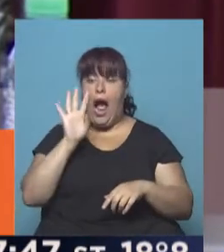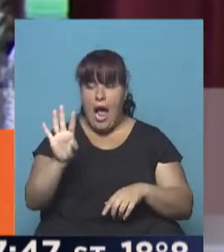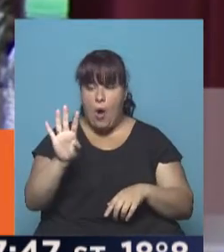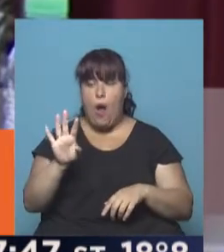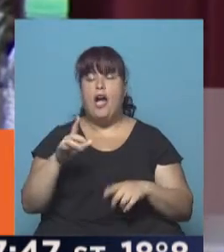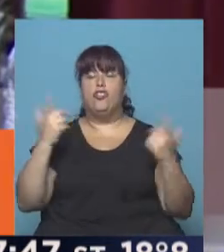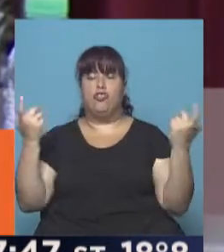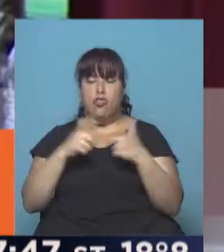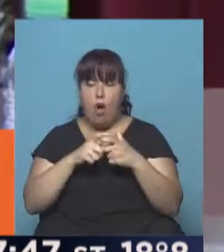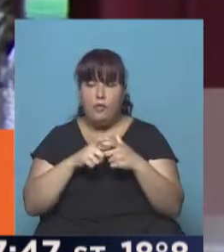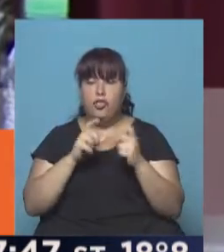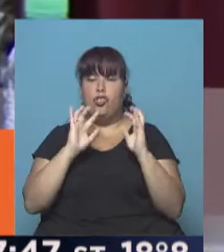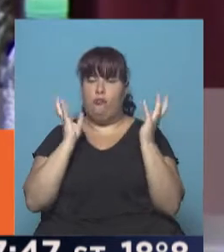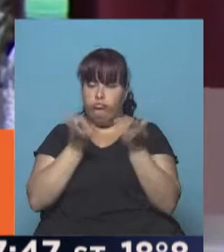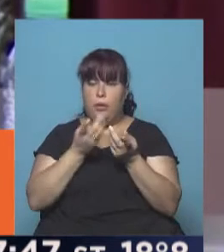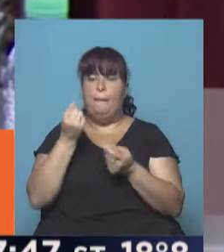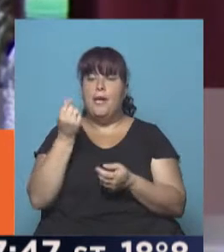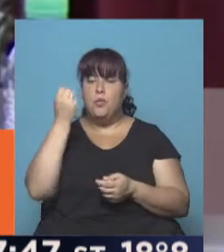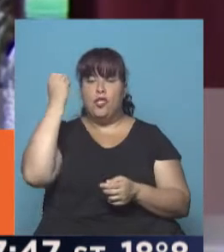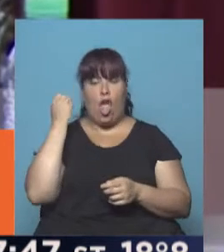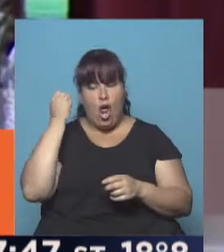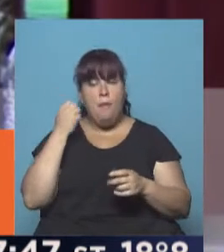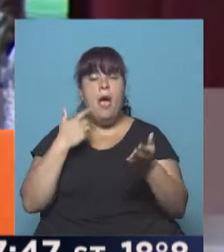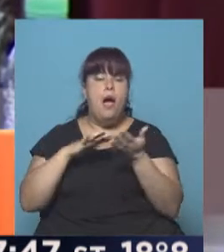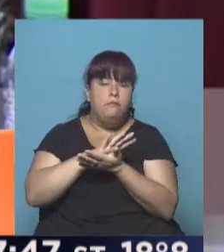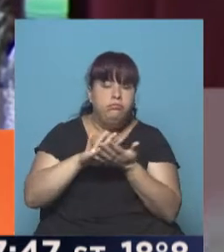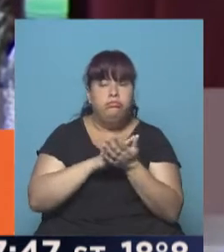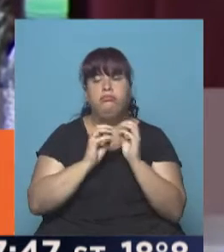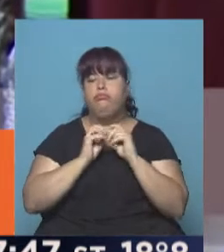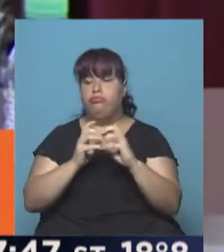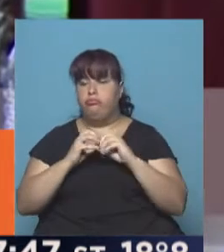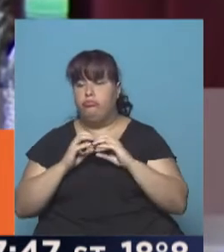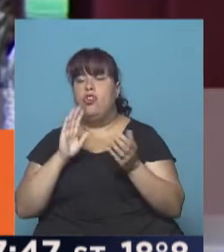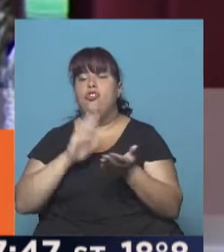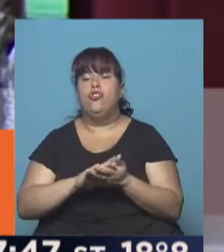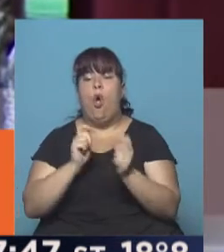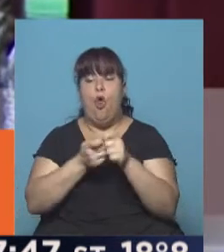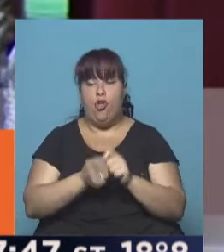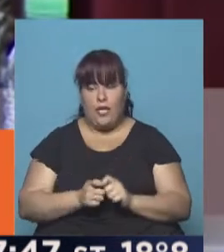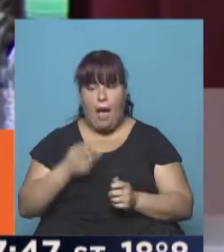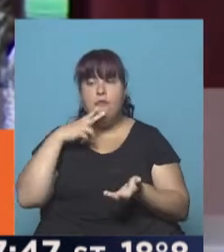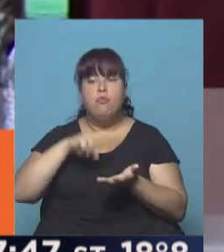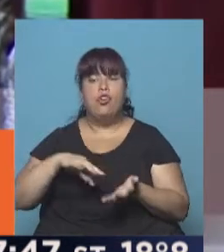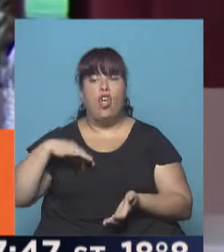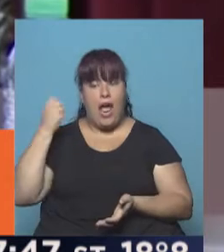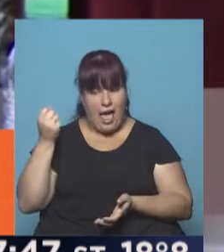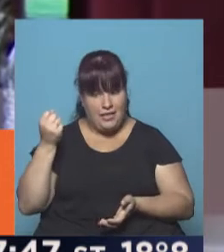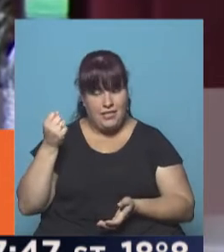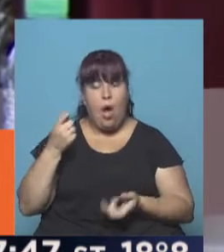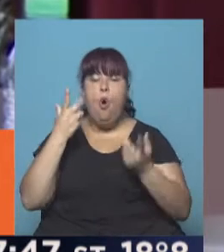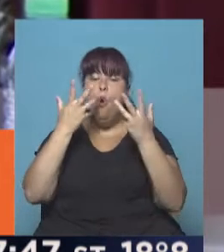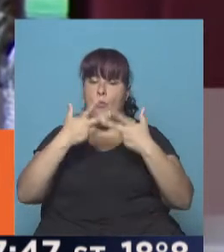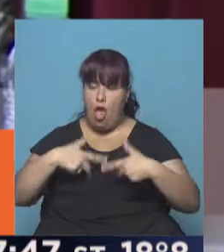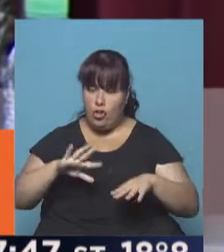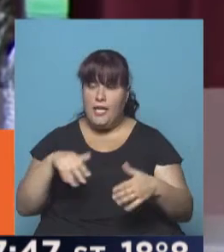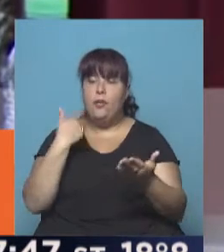tarde, plenario de la Comisión de Presupuesto y Hacienda para discutir la modificación del impuesto a las ganancias. Hay un proyecto,